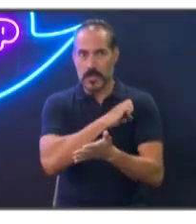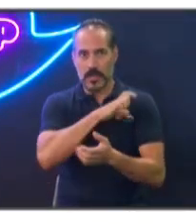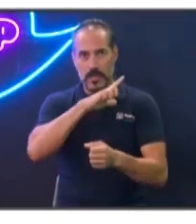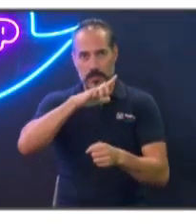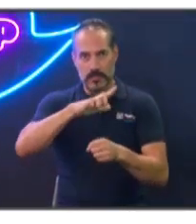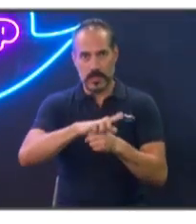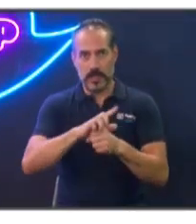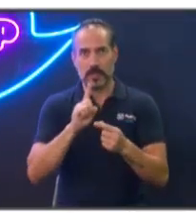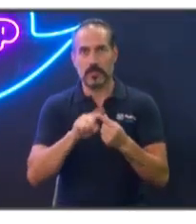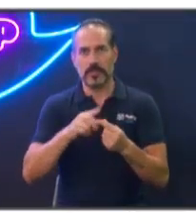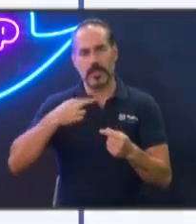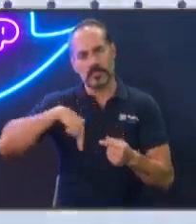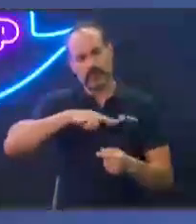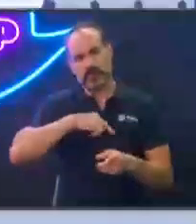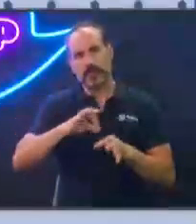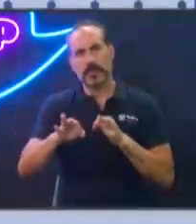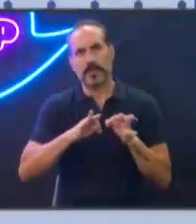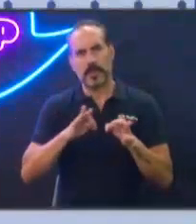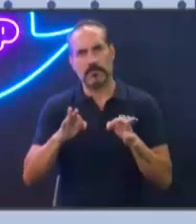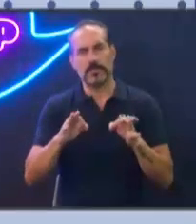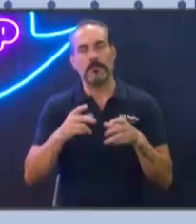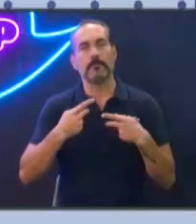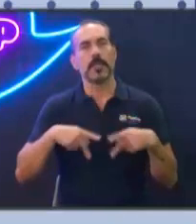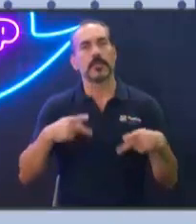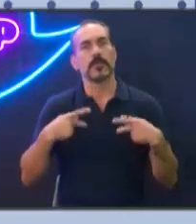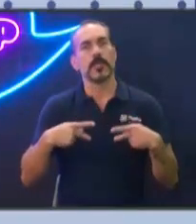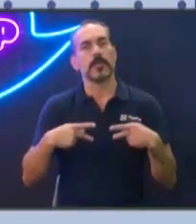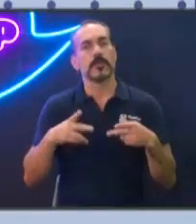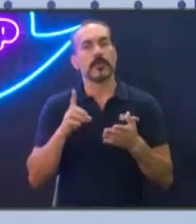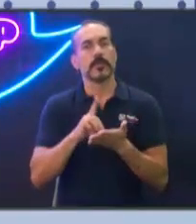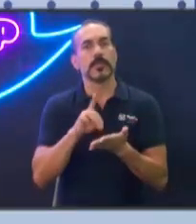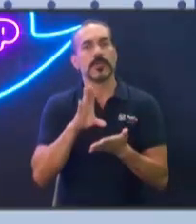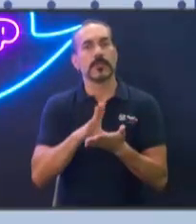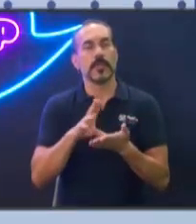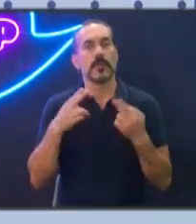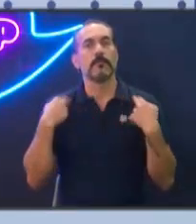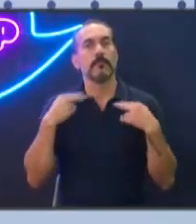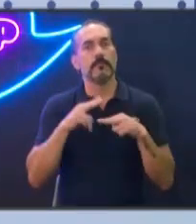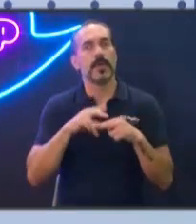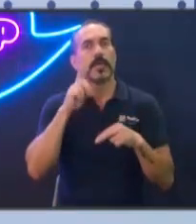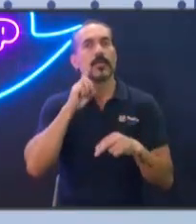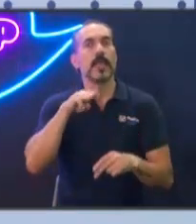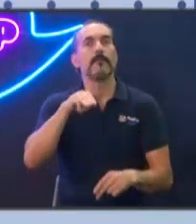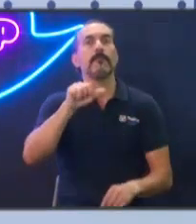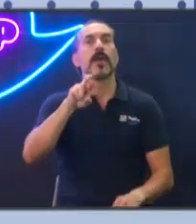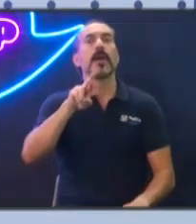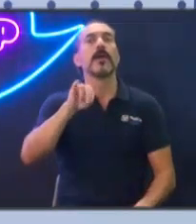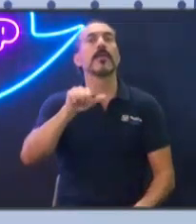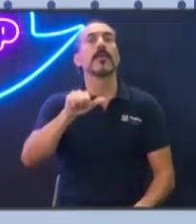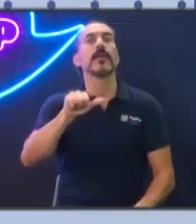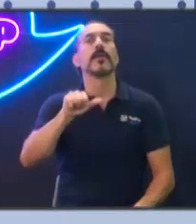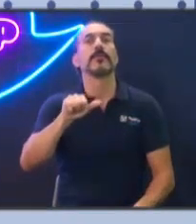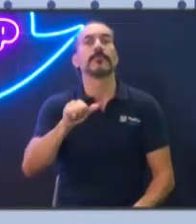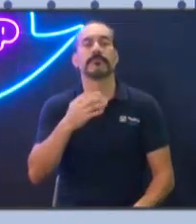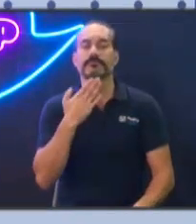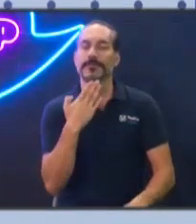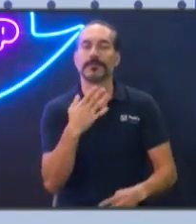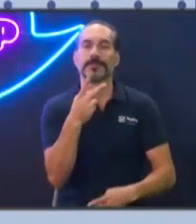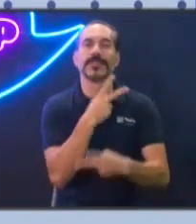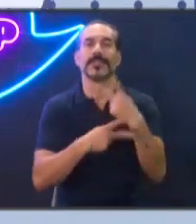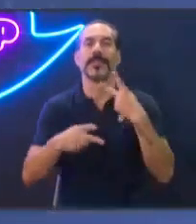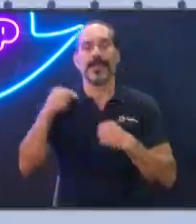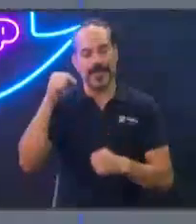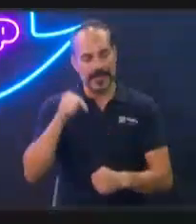donde trabajamos con personas con diversidad funcional maestra María Gabriela Carreño Herrera bienvenida a